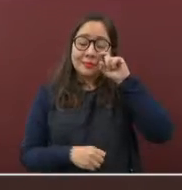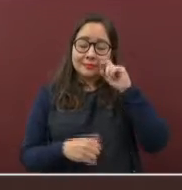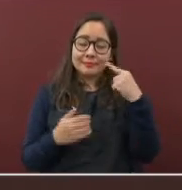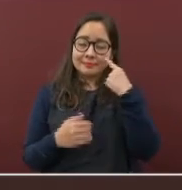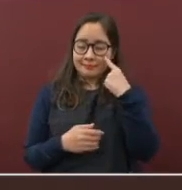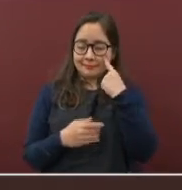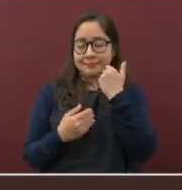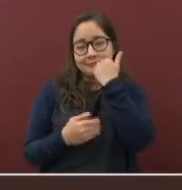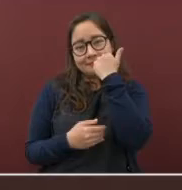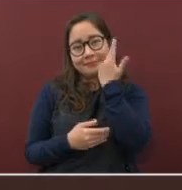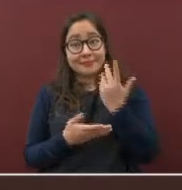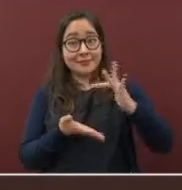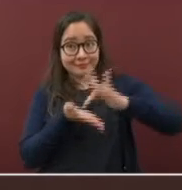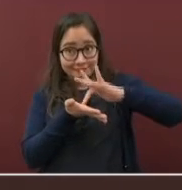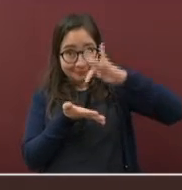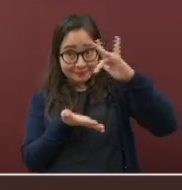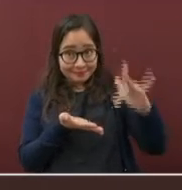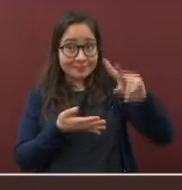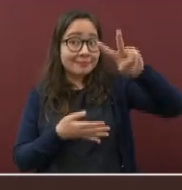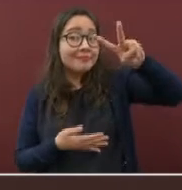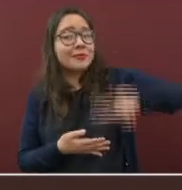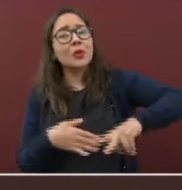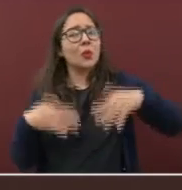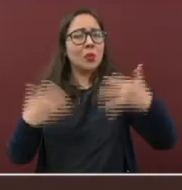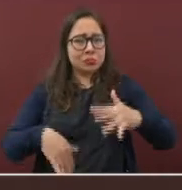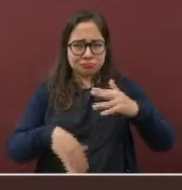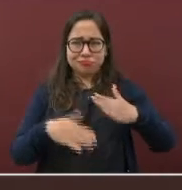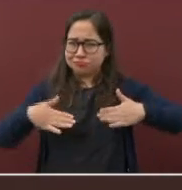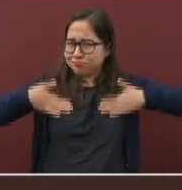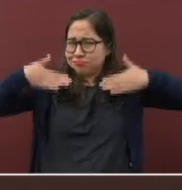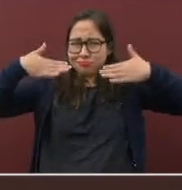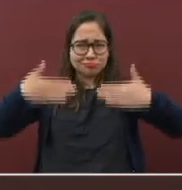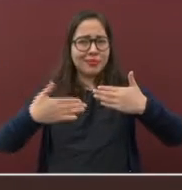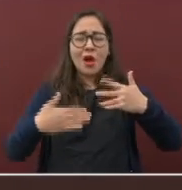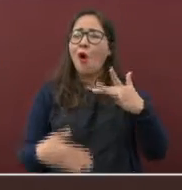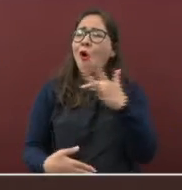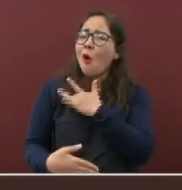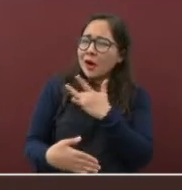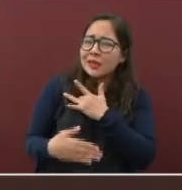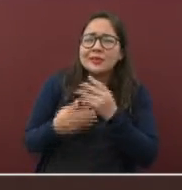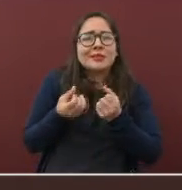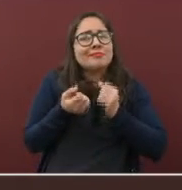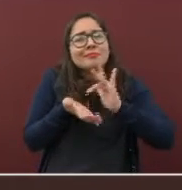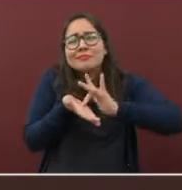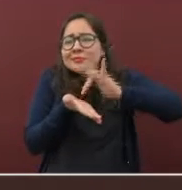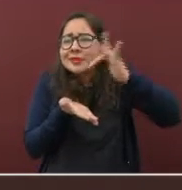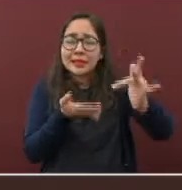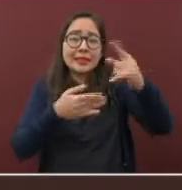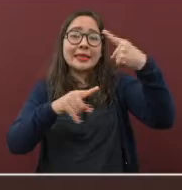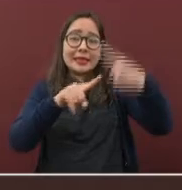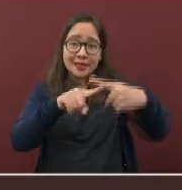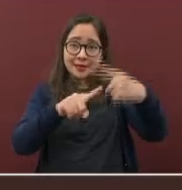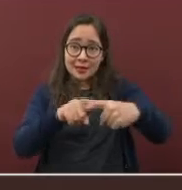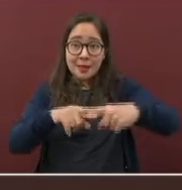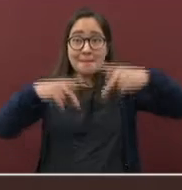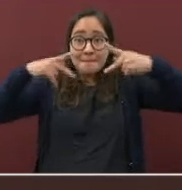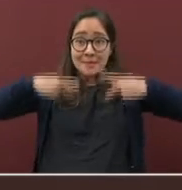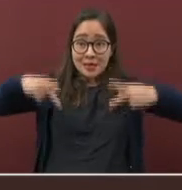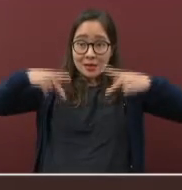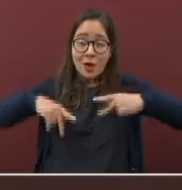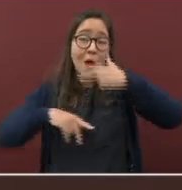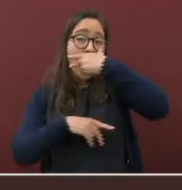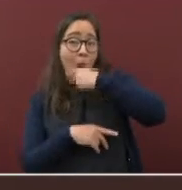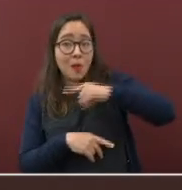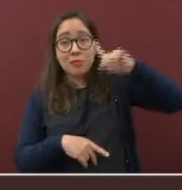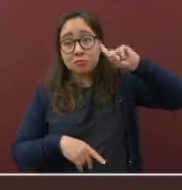agradecer sinceramente de corazón a las y los habitantes del puerto de